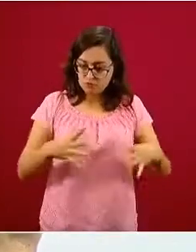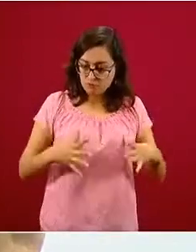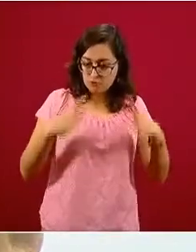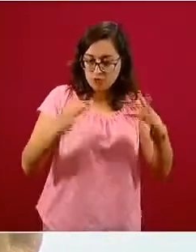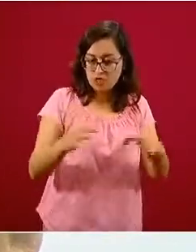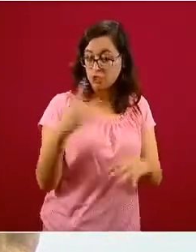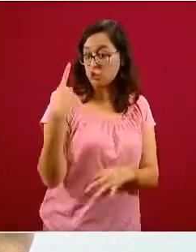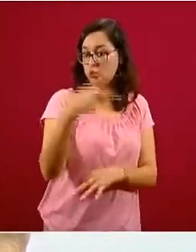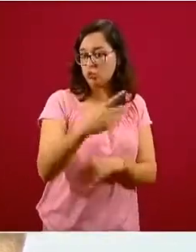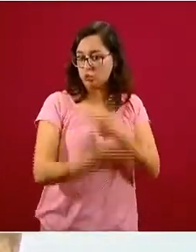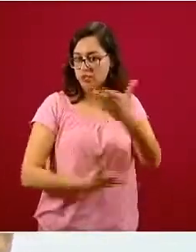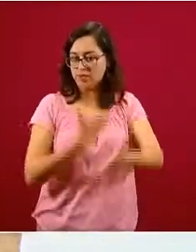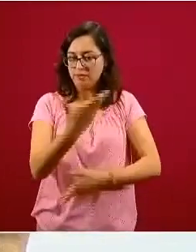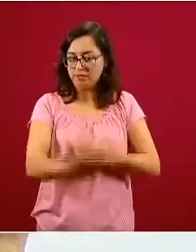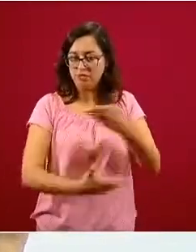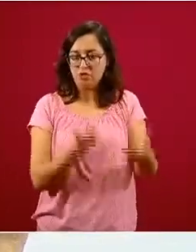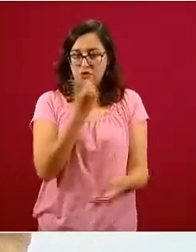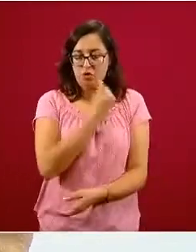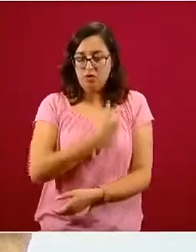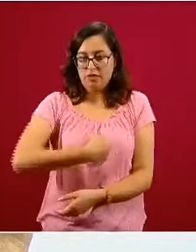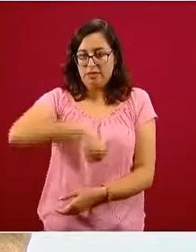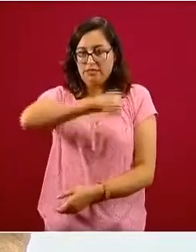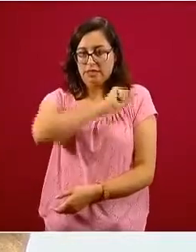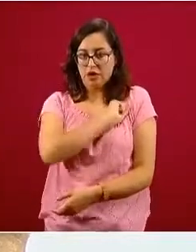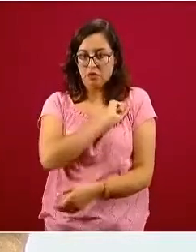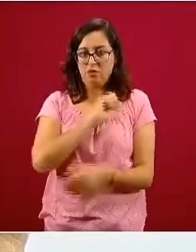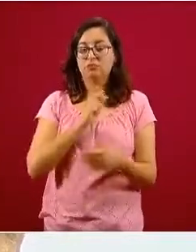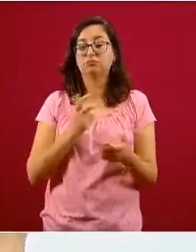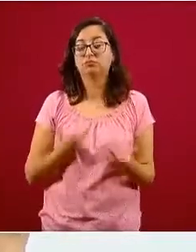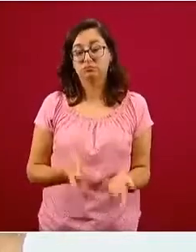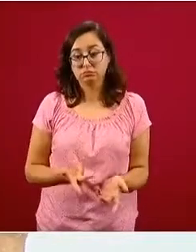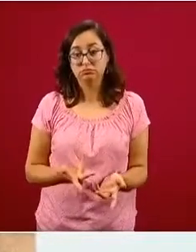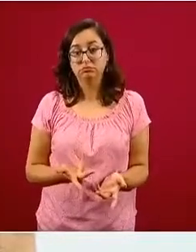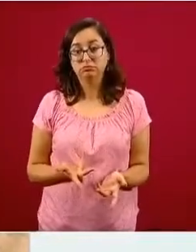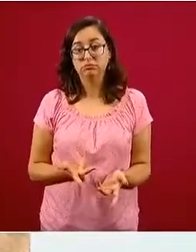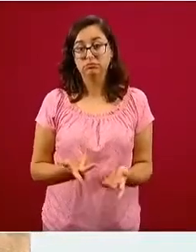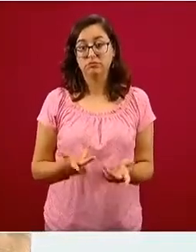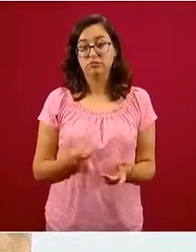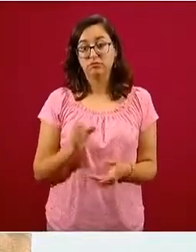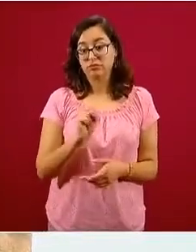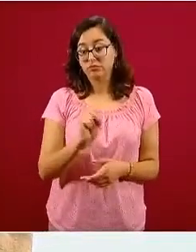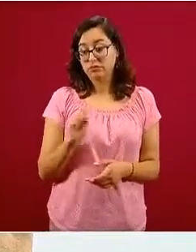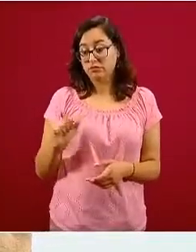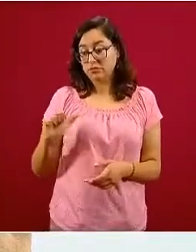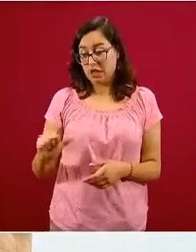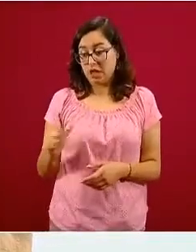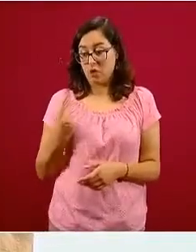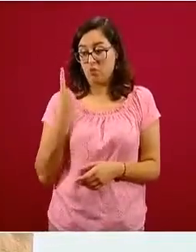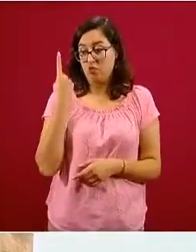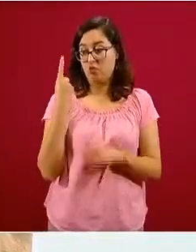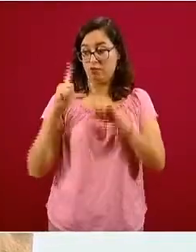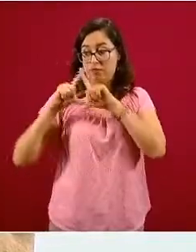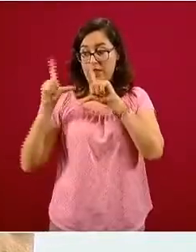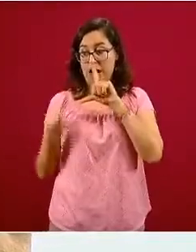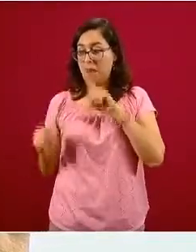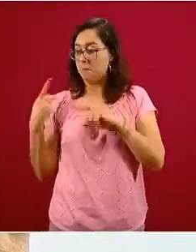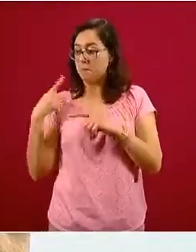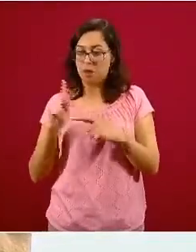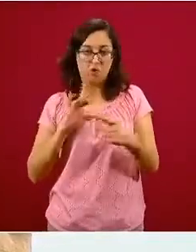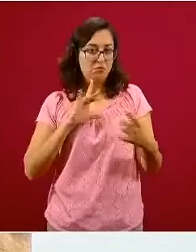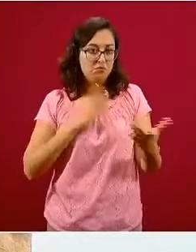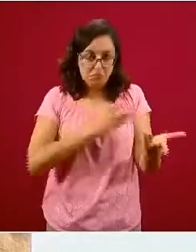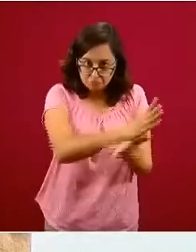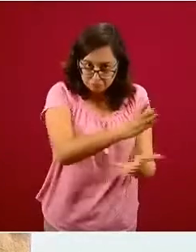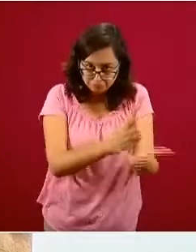y una autoridad o una rama del Poder Ejecutivo Estatal que es la Secretaría de Salud. Pero tenemos una excelente